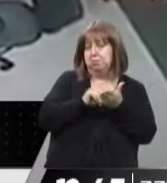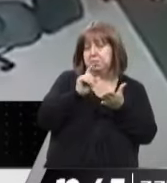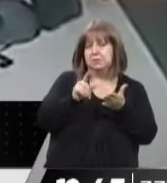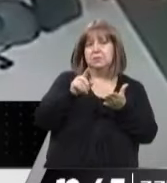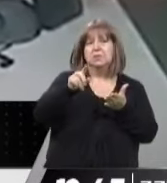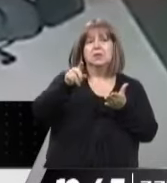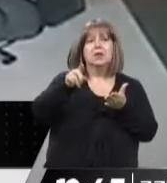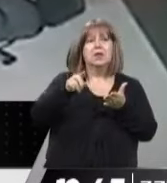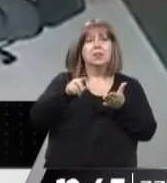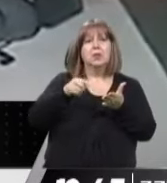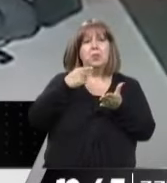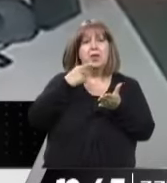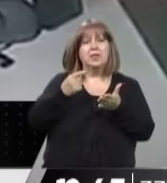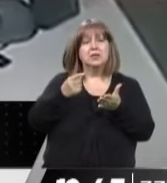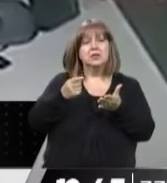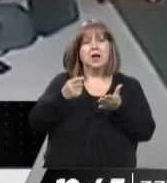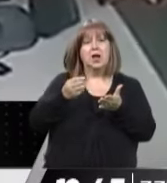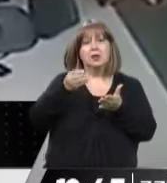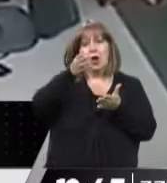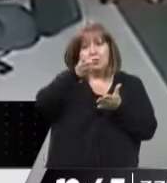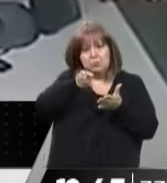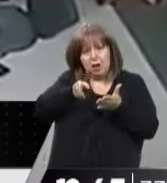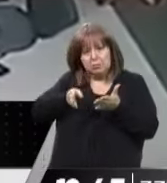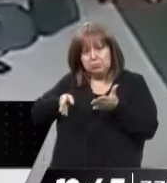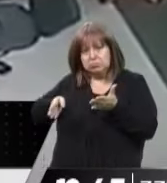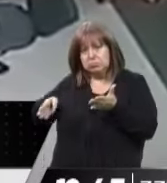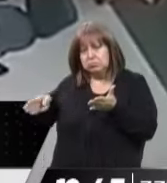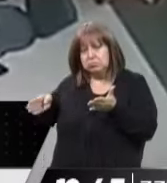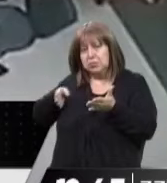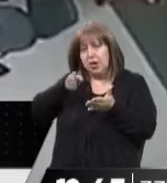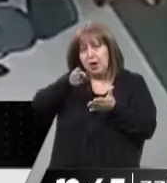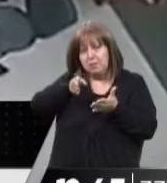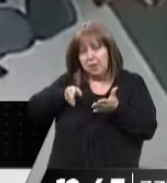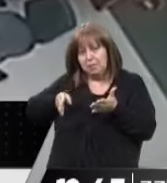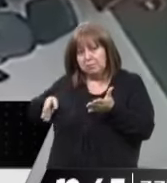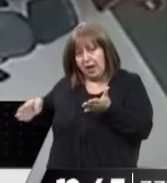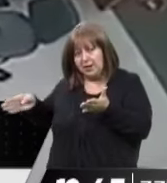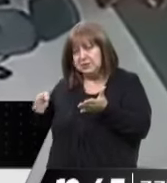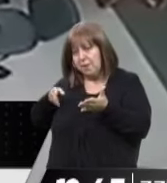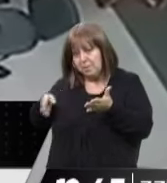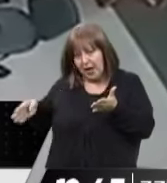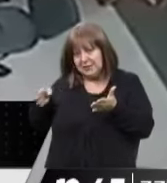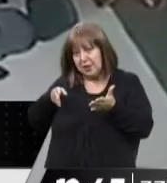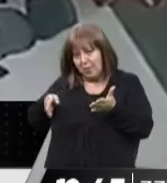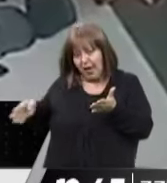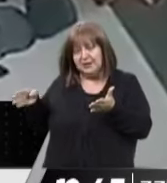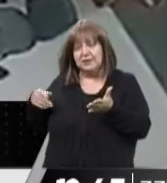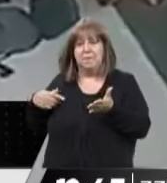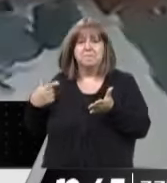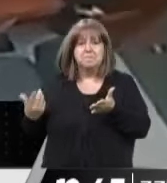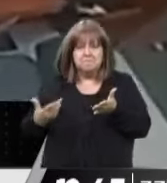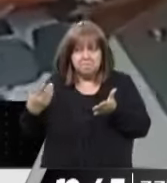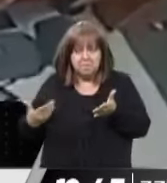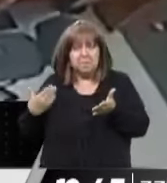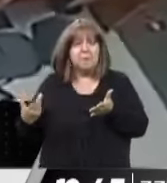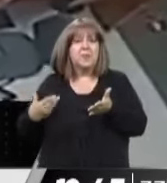que justamente pero mirá había que fallecido. La cámara no lo capta el fantasma. Y no, porque es fantasma. No, pero a veces ha quedado registrado en la fotografía o en los